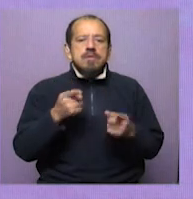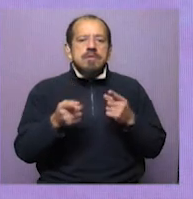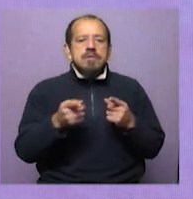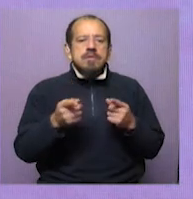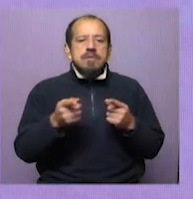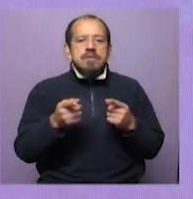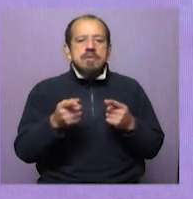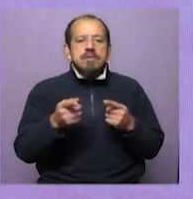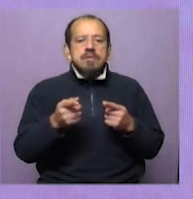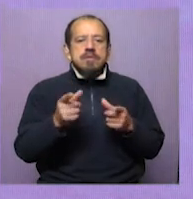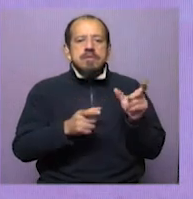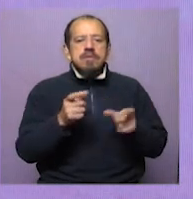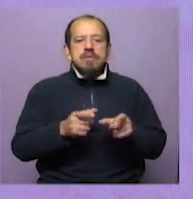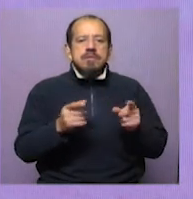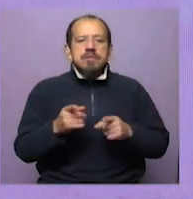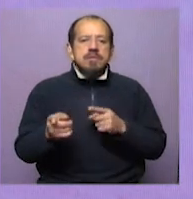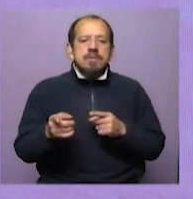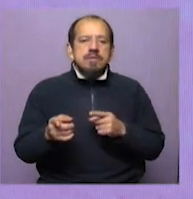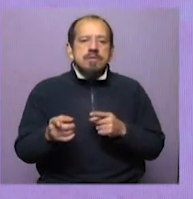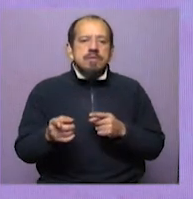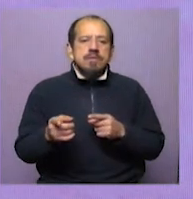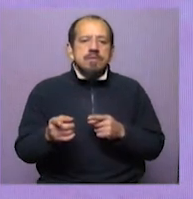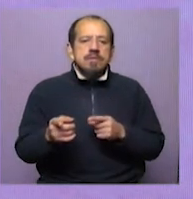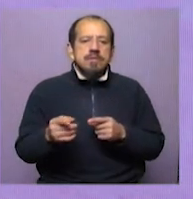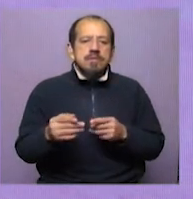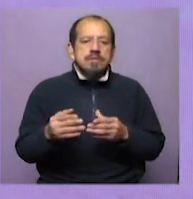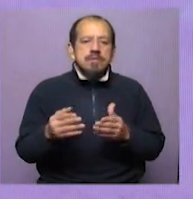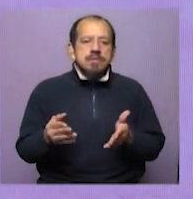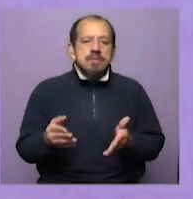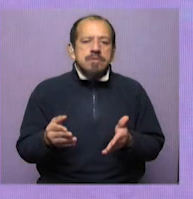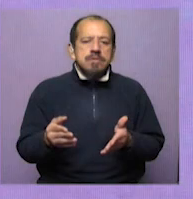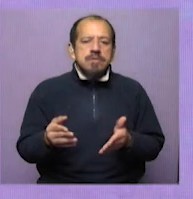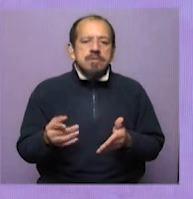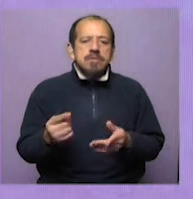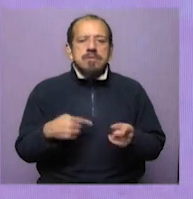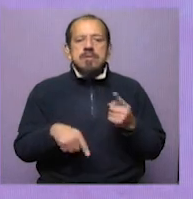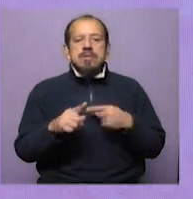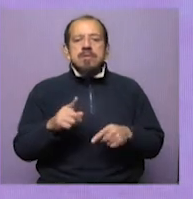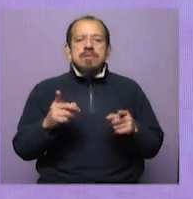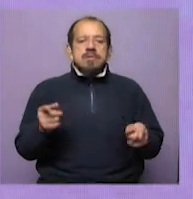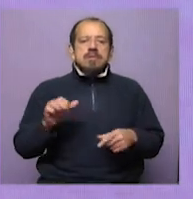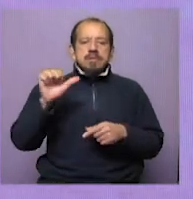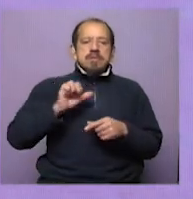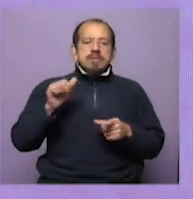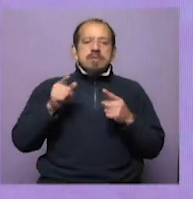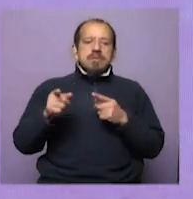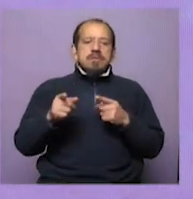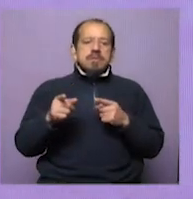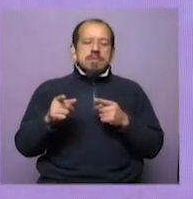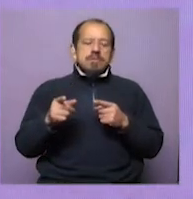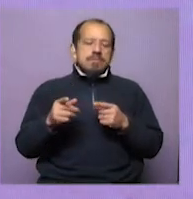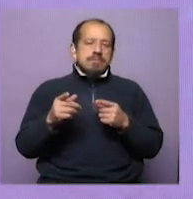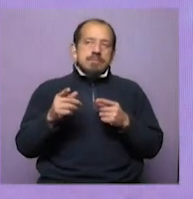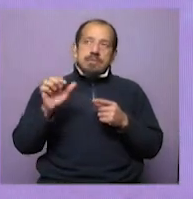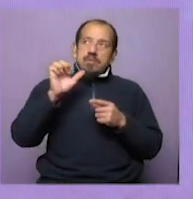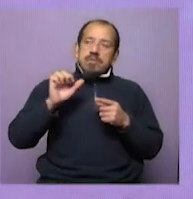de la región, no reproduciendo un mercado europeo, sino construyendo a partir